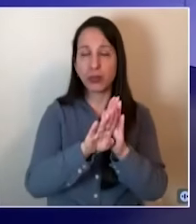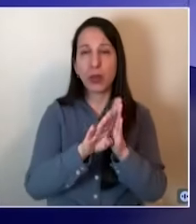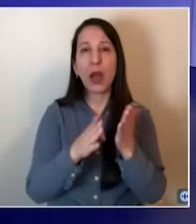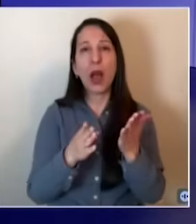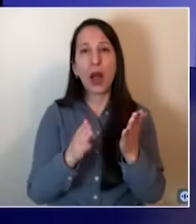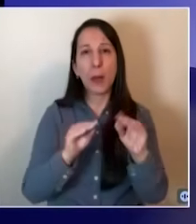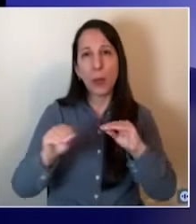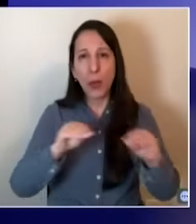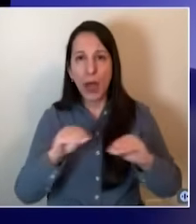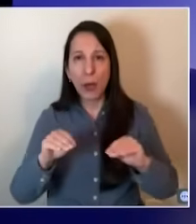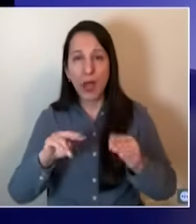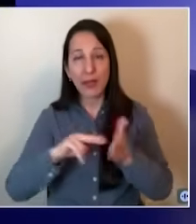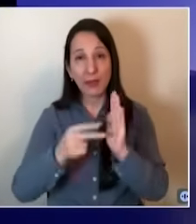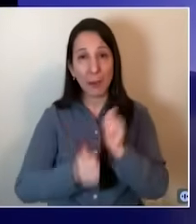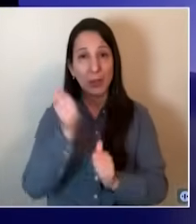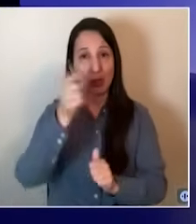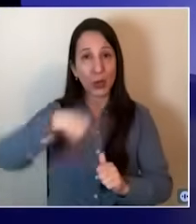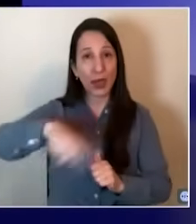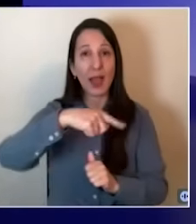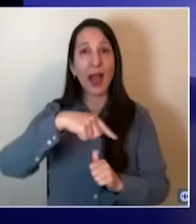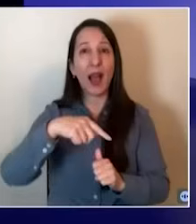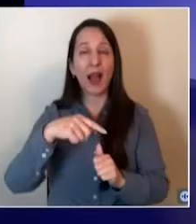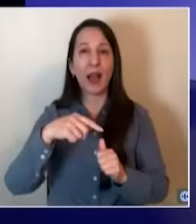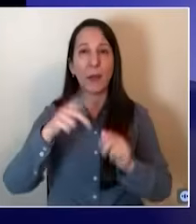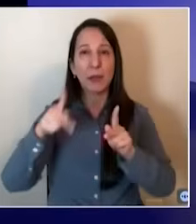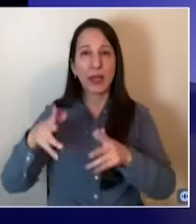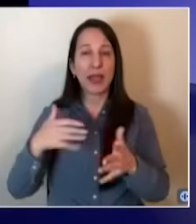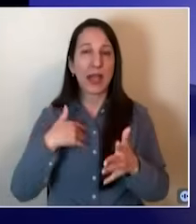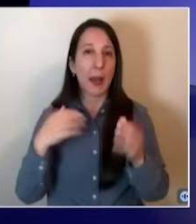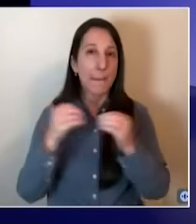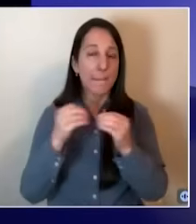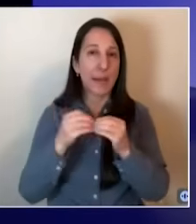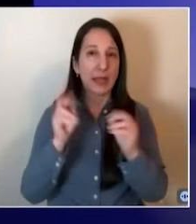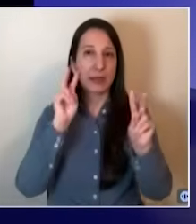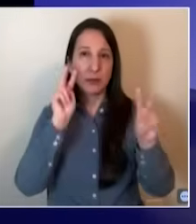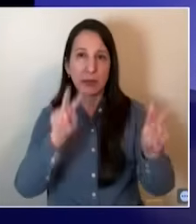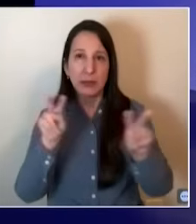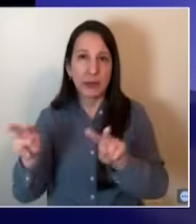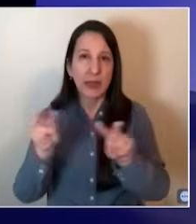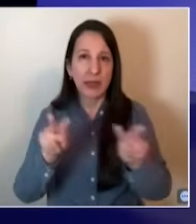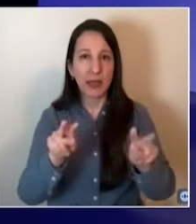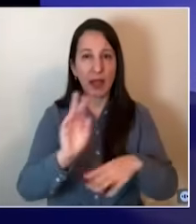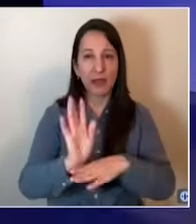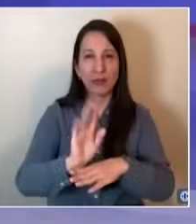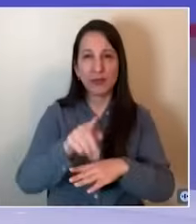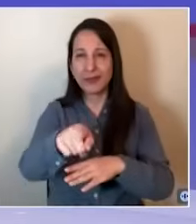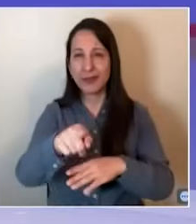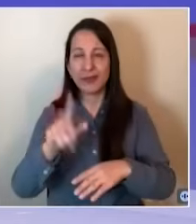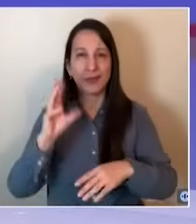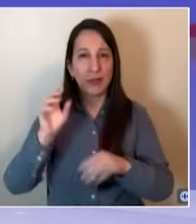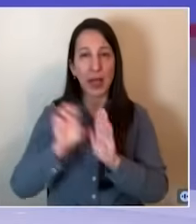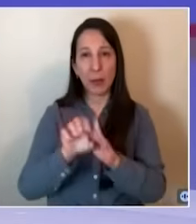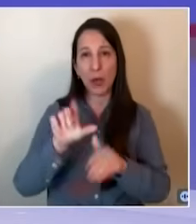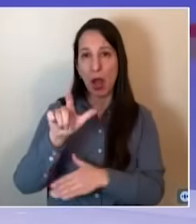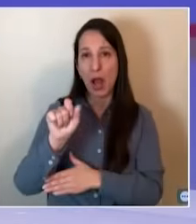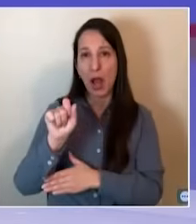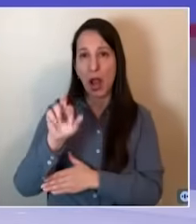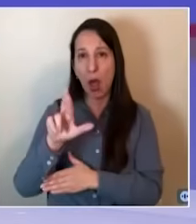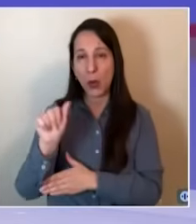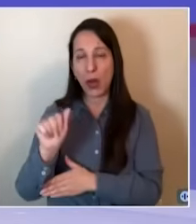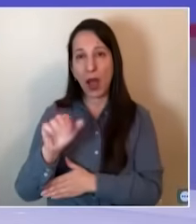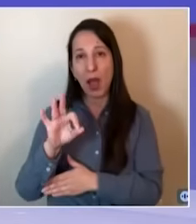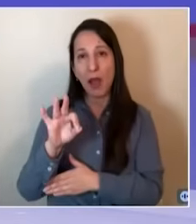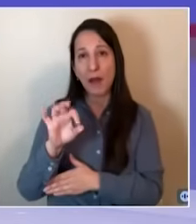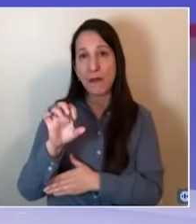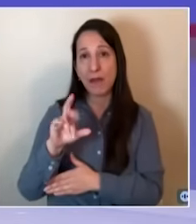las candidaturas que han estado teniendo más visibilidad en los medios. Doña Laura Fernández, doña Natalia Díaz,